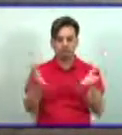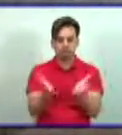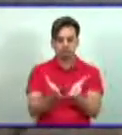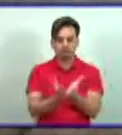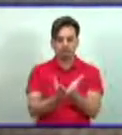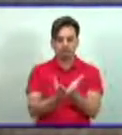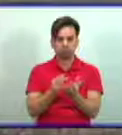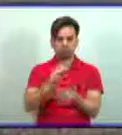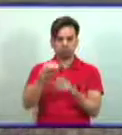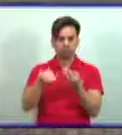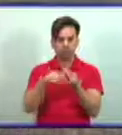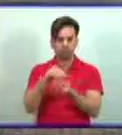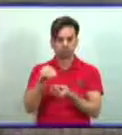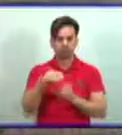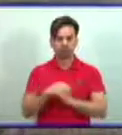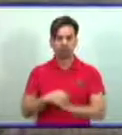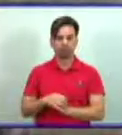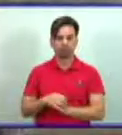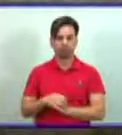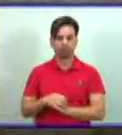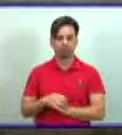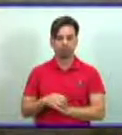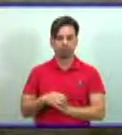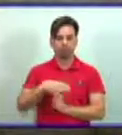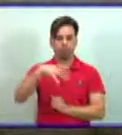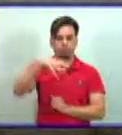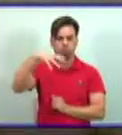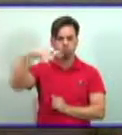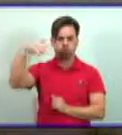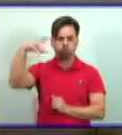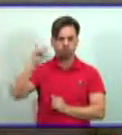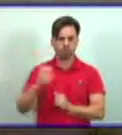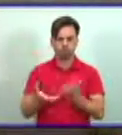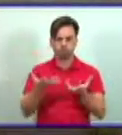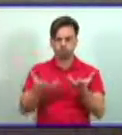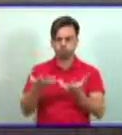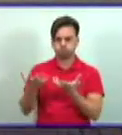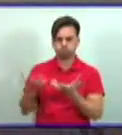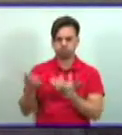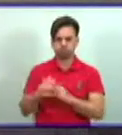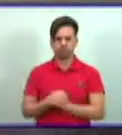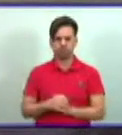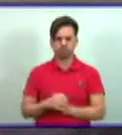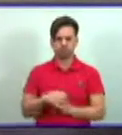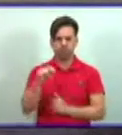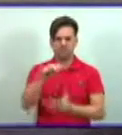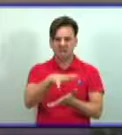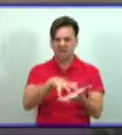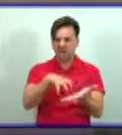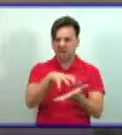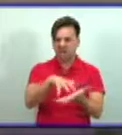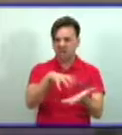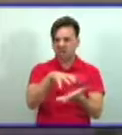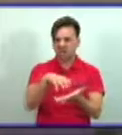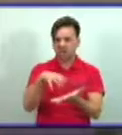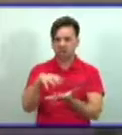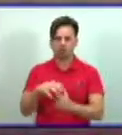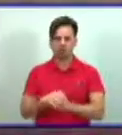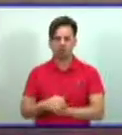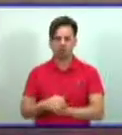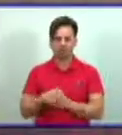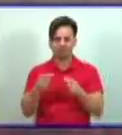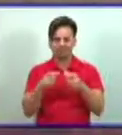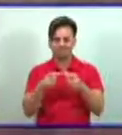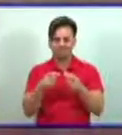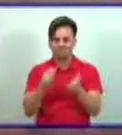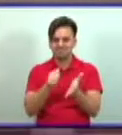y gases de incendios naturales no provocados. Las extracciones mineras. Para la extracción de muchos de estos minerales